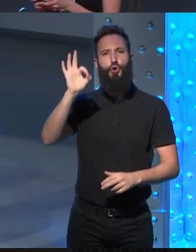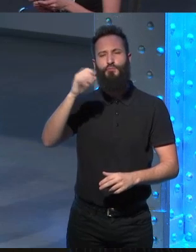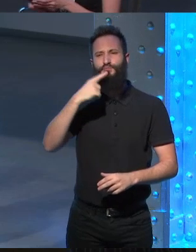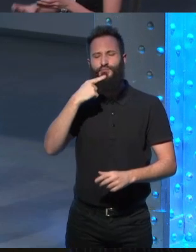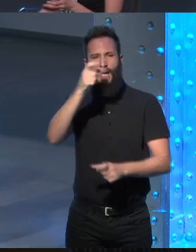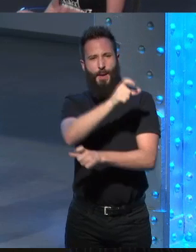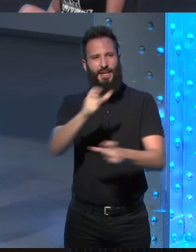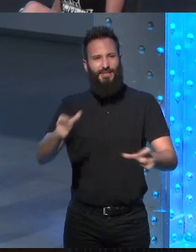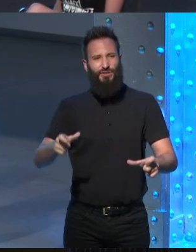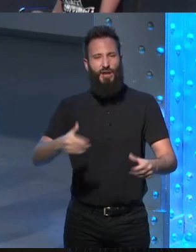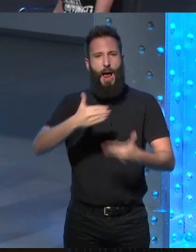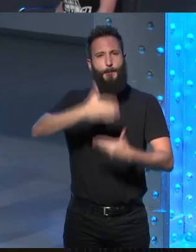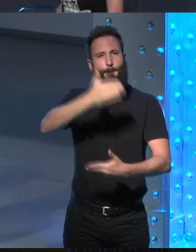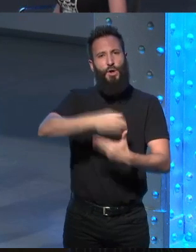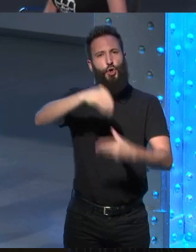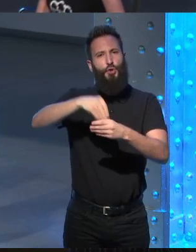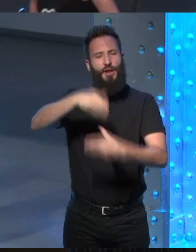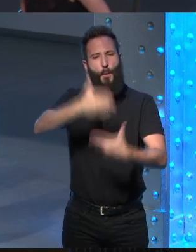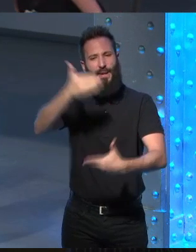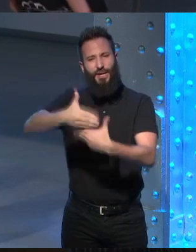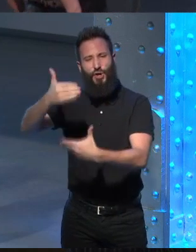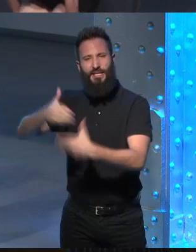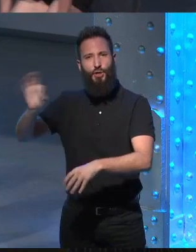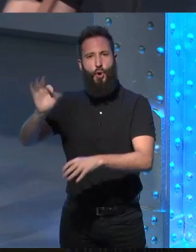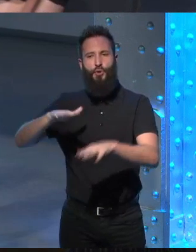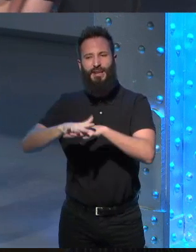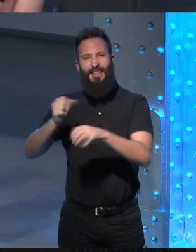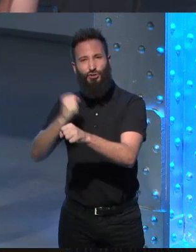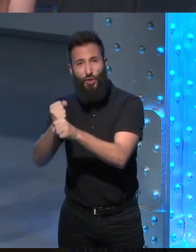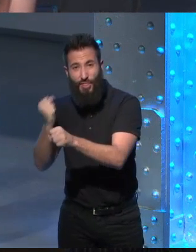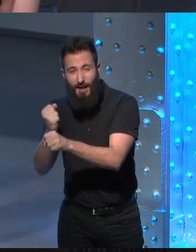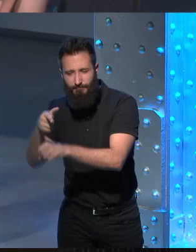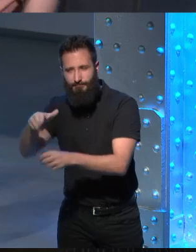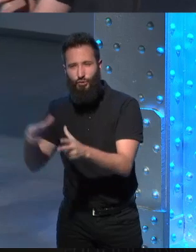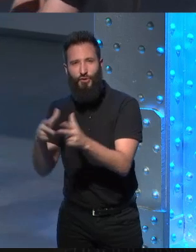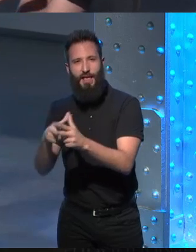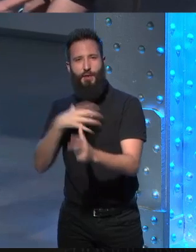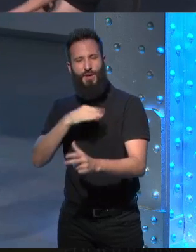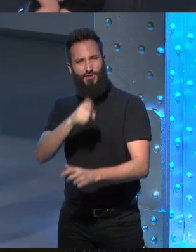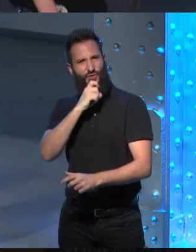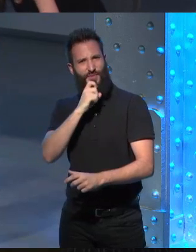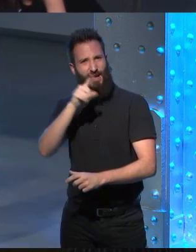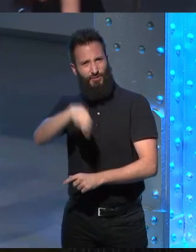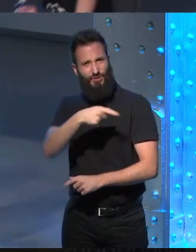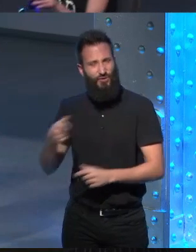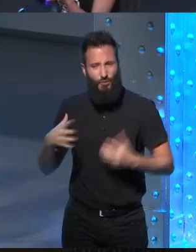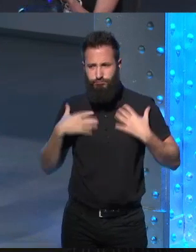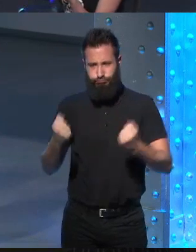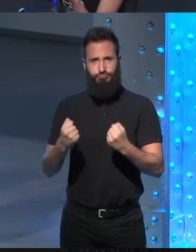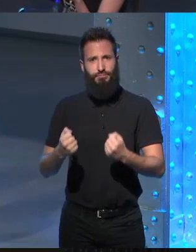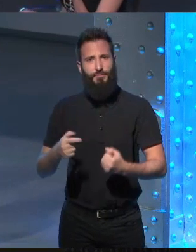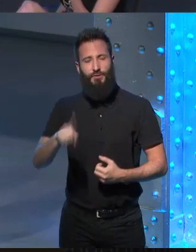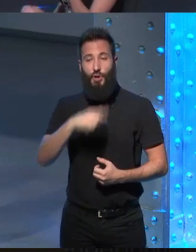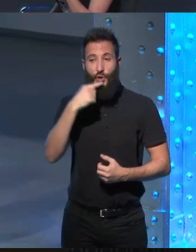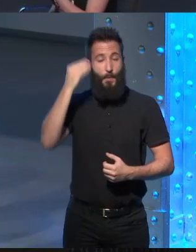publicar contenido periodístico internacional a través de las redes sociales? La pregunta es para el orden mundial, pero yo creo que es extensible a